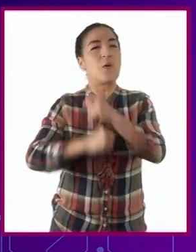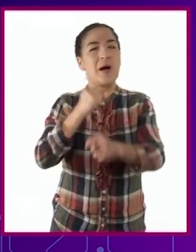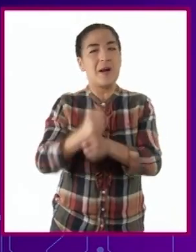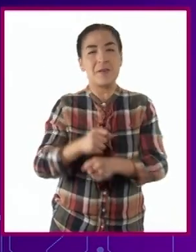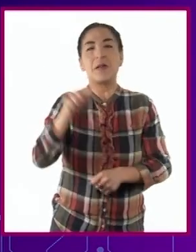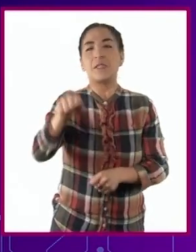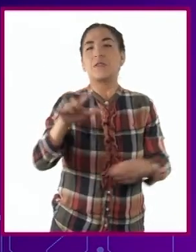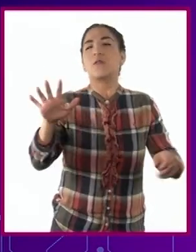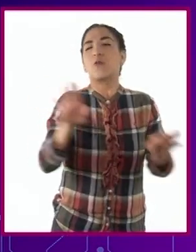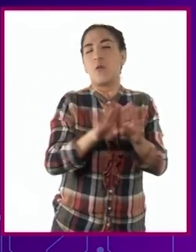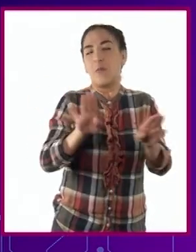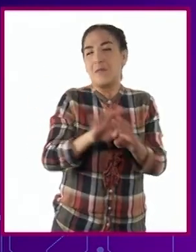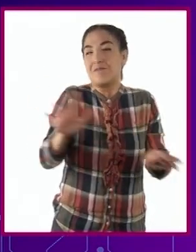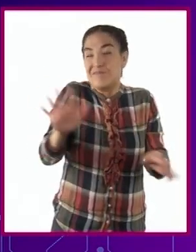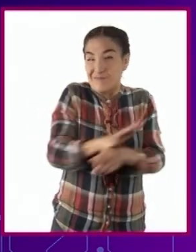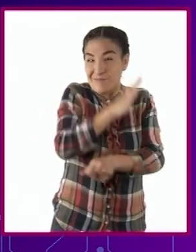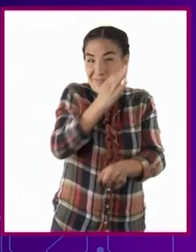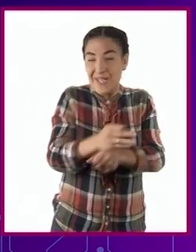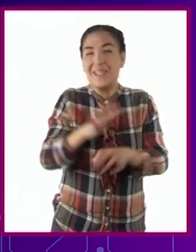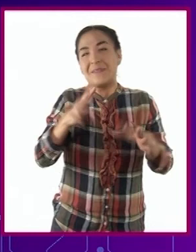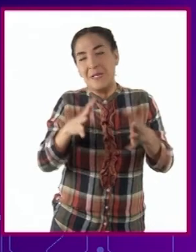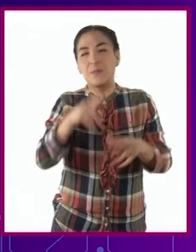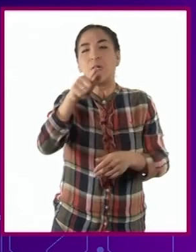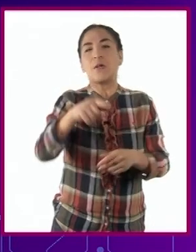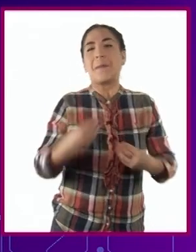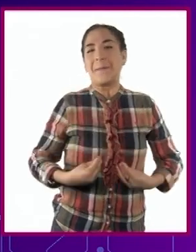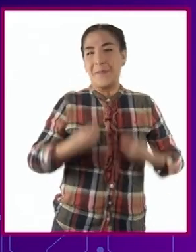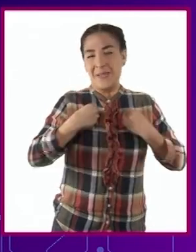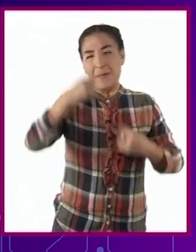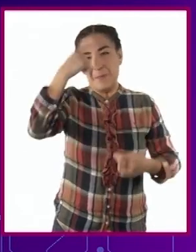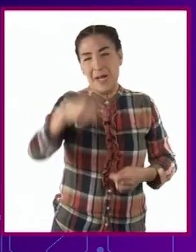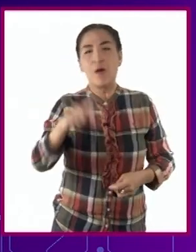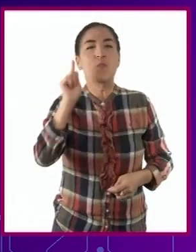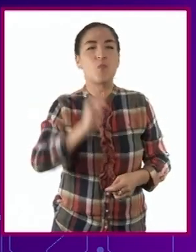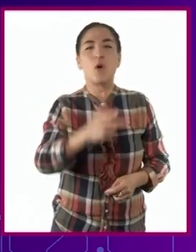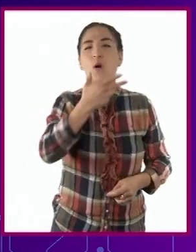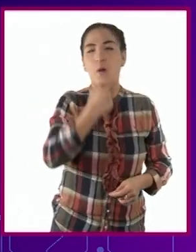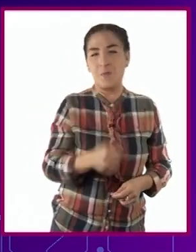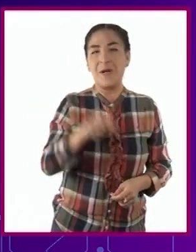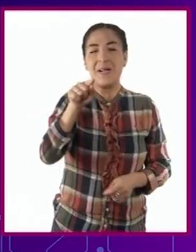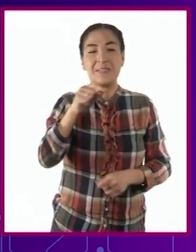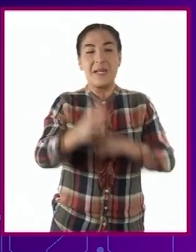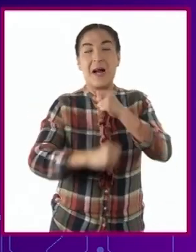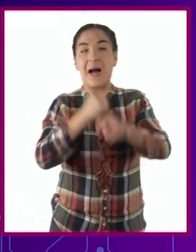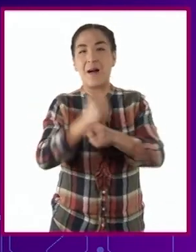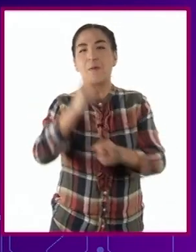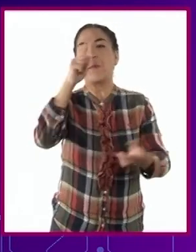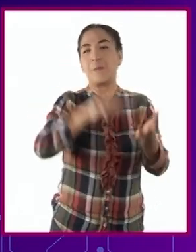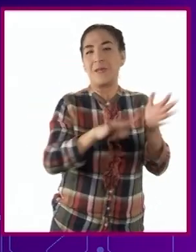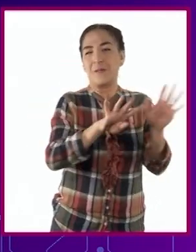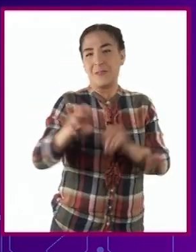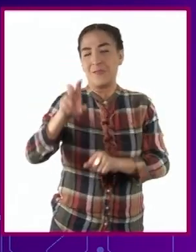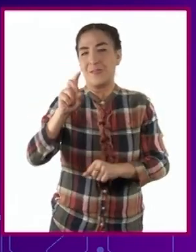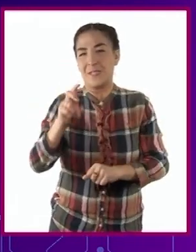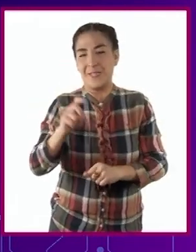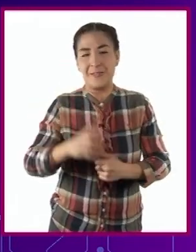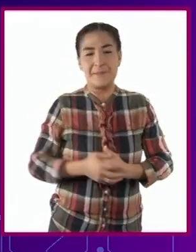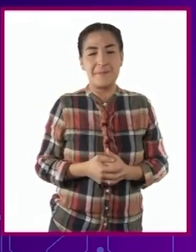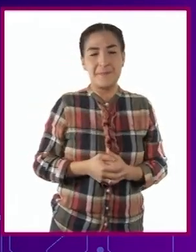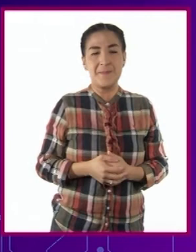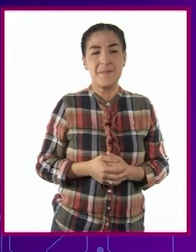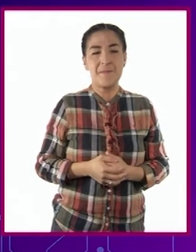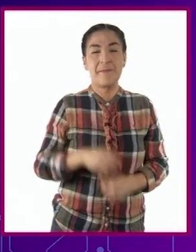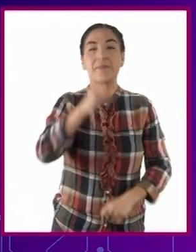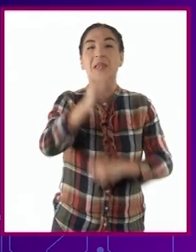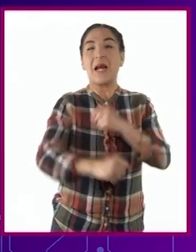es el promedio de la esperanza de vida entre mujeres y hombres, correspondiente al año 1930.